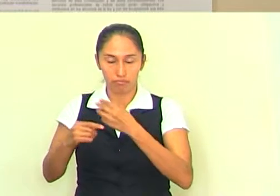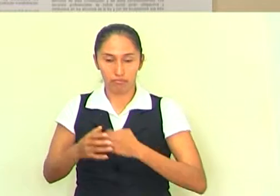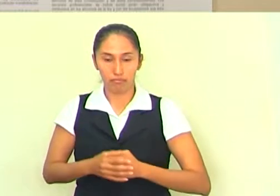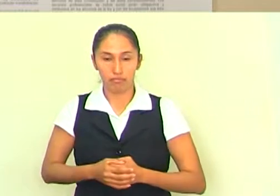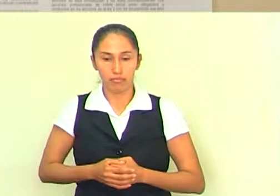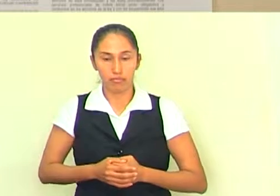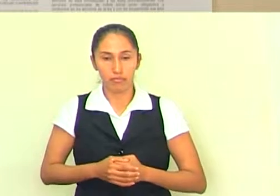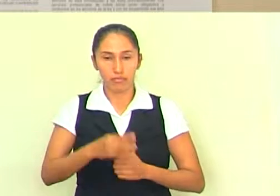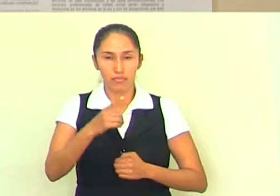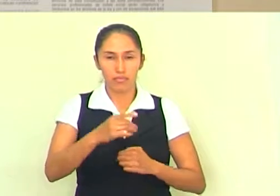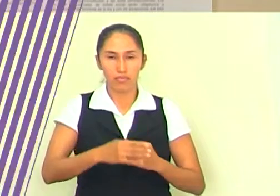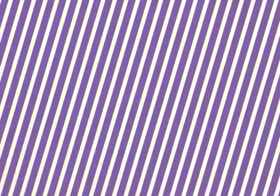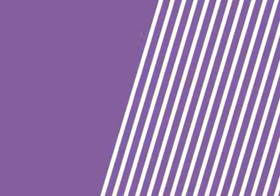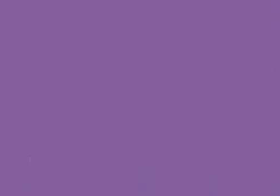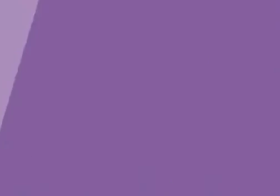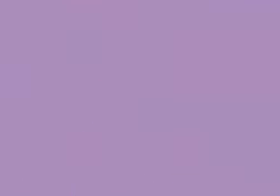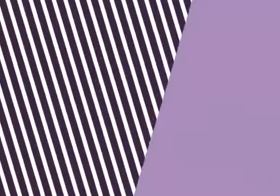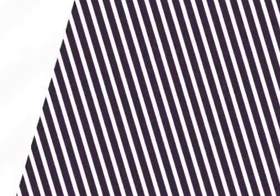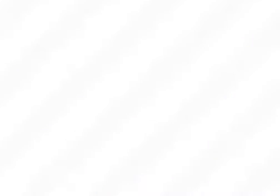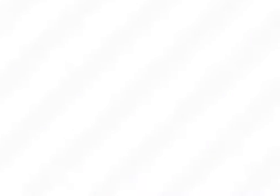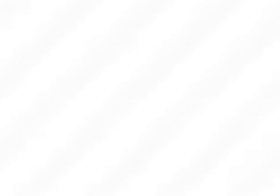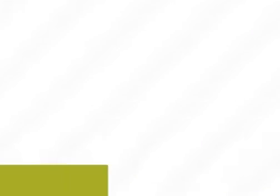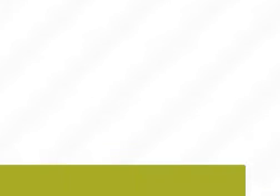desarrollo constructivo de los derechos.